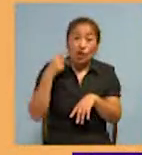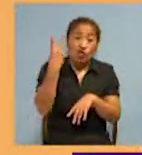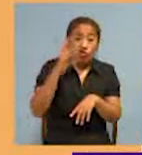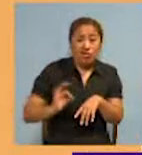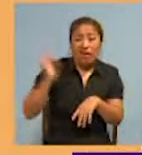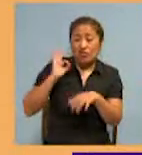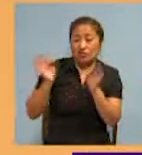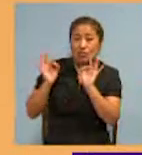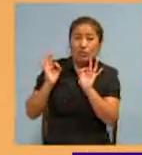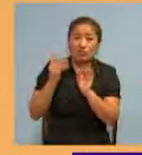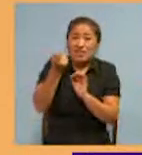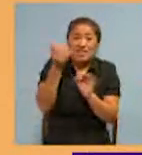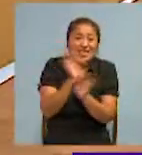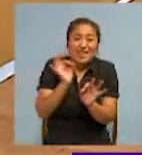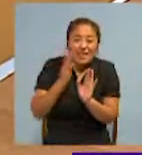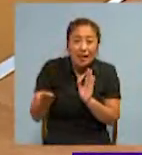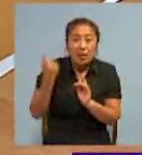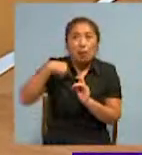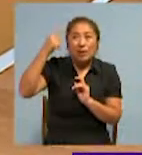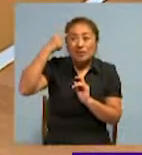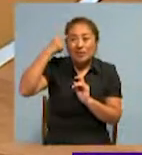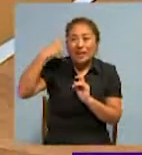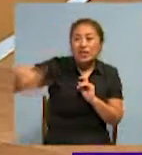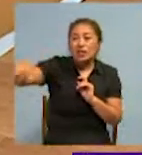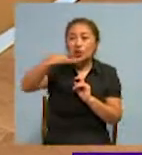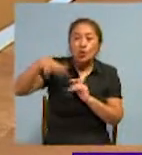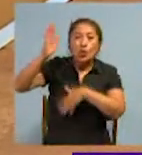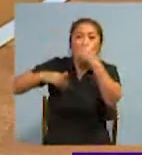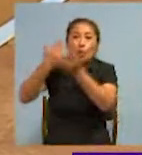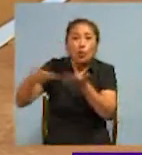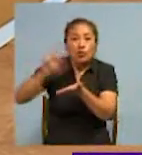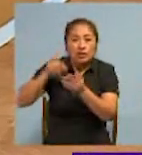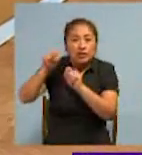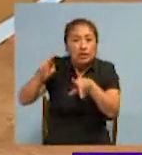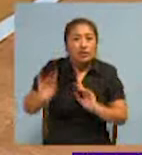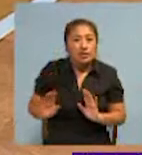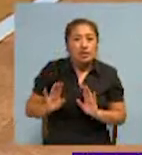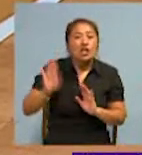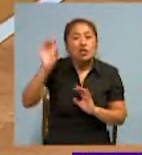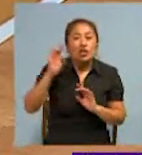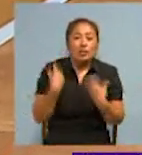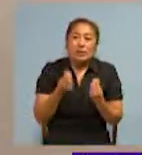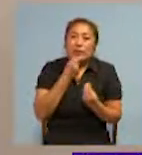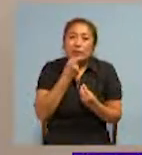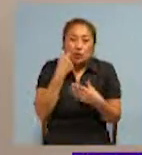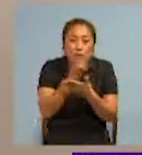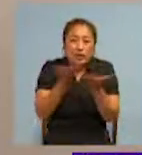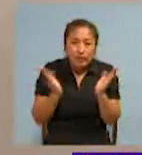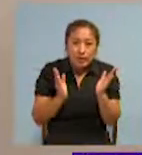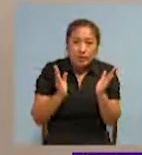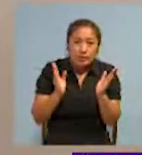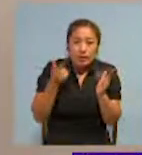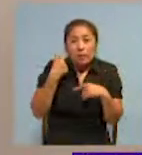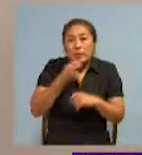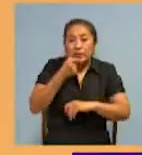años y nada digamos pensar en la reconstrucción total de un pueblo donde no sólo se hicieron obras que son las que se pueden apreciar y versionó las que no